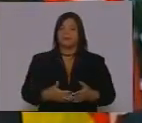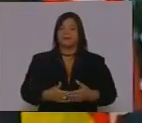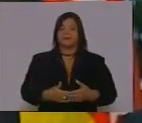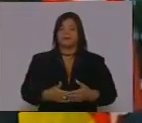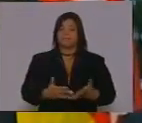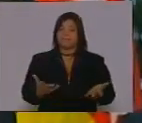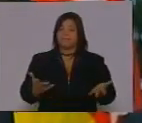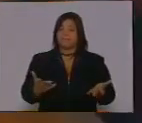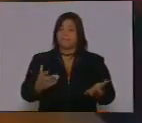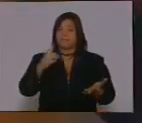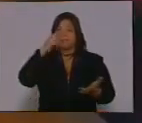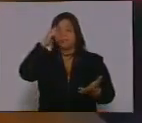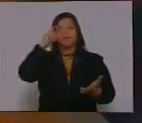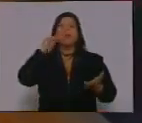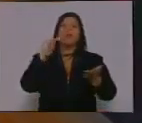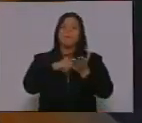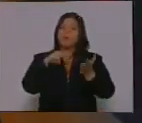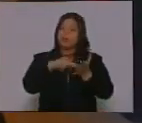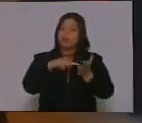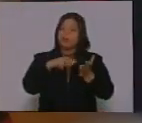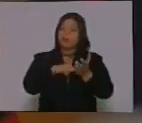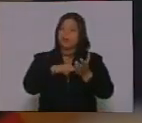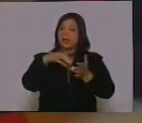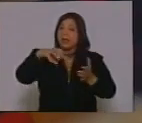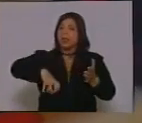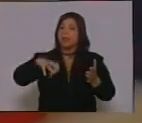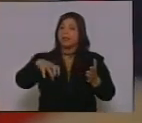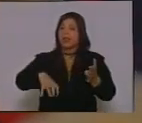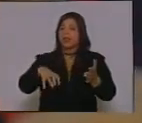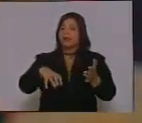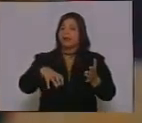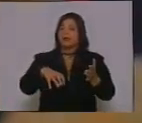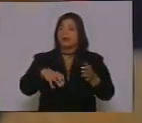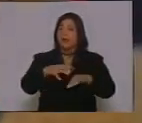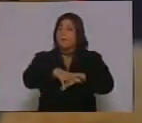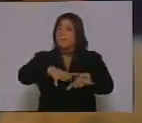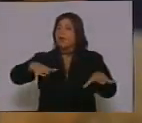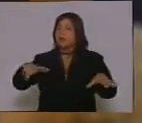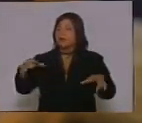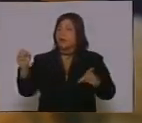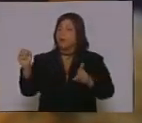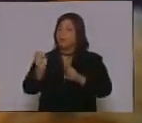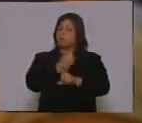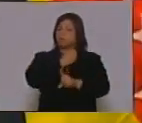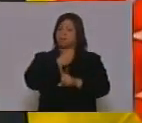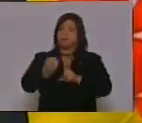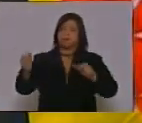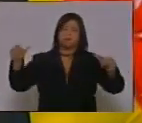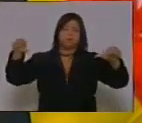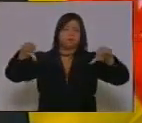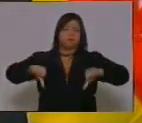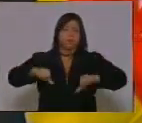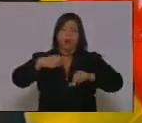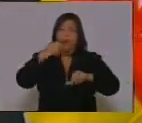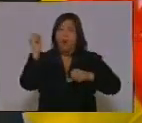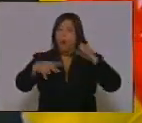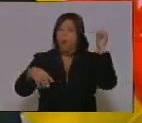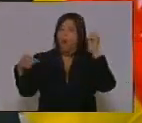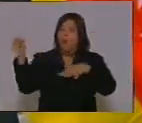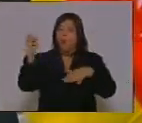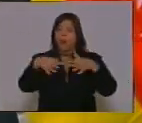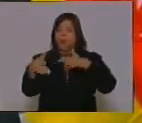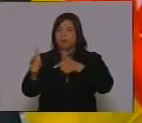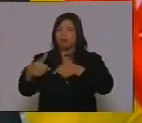Sin duda alguna es Miranda de los estados que con mayor crueldad sufrió la guarimba del